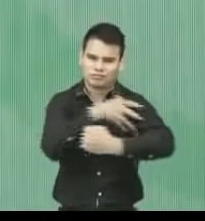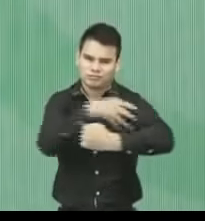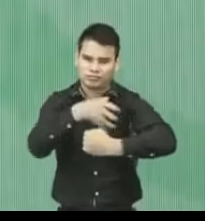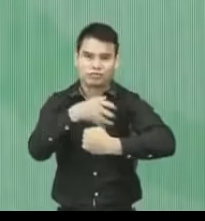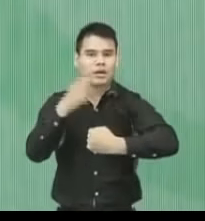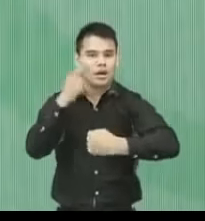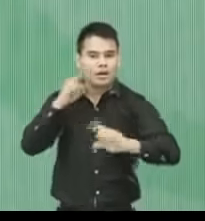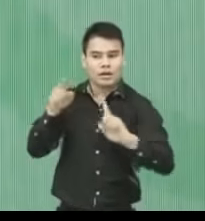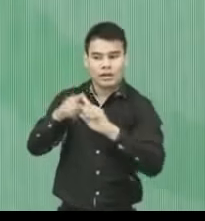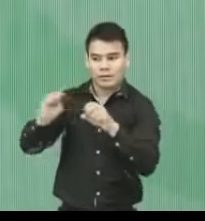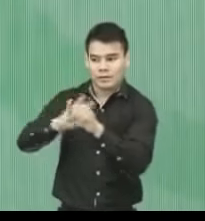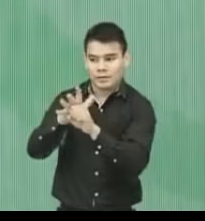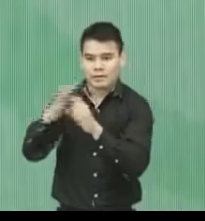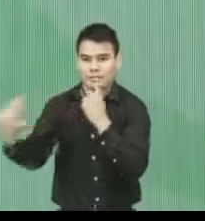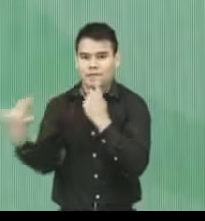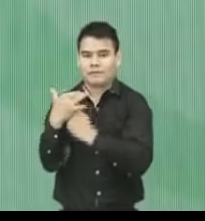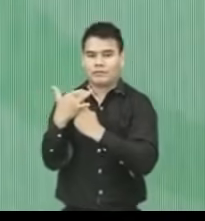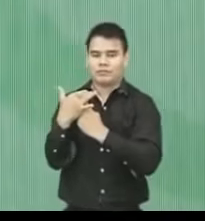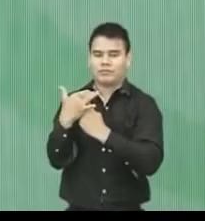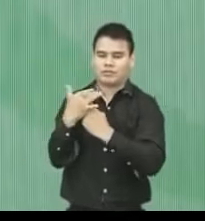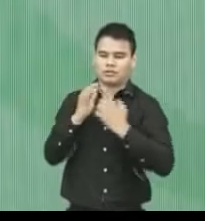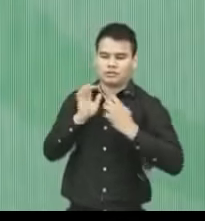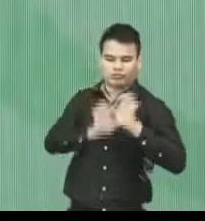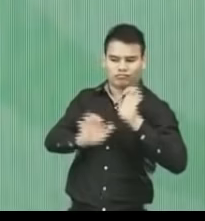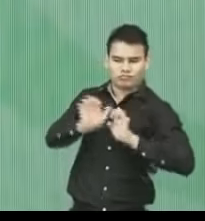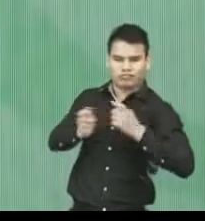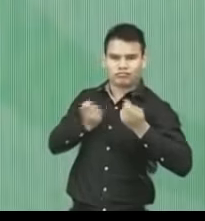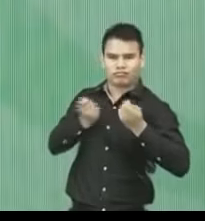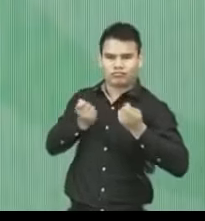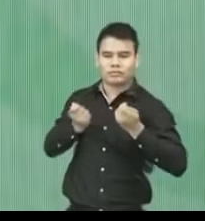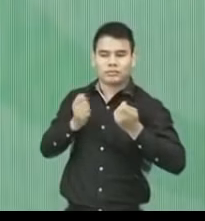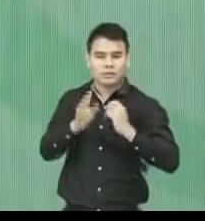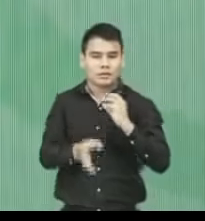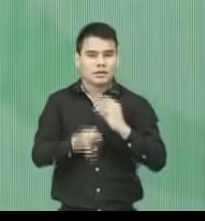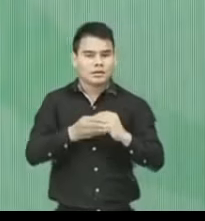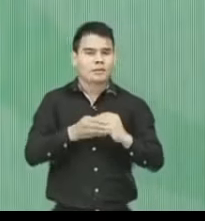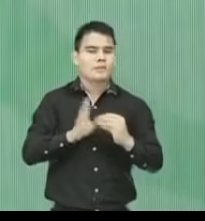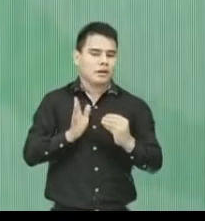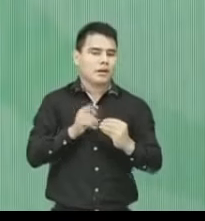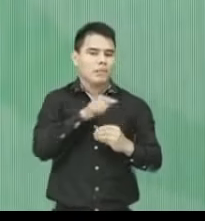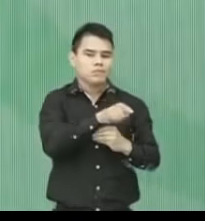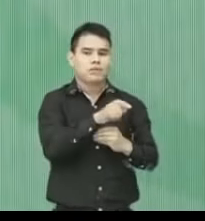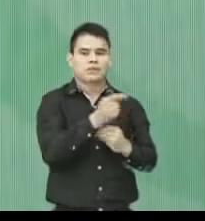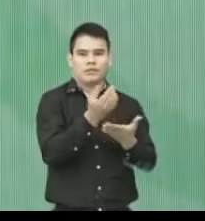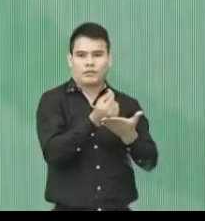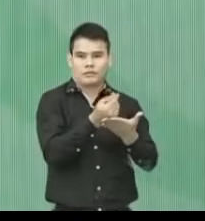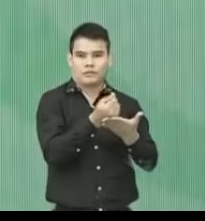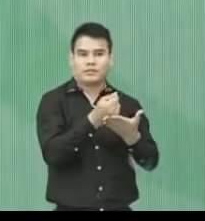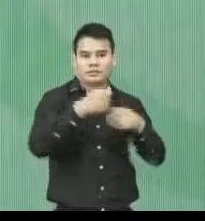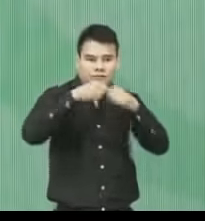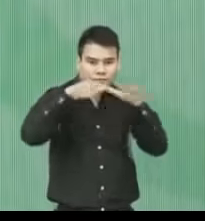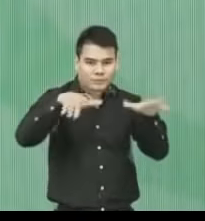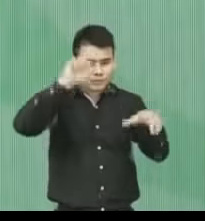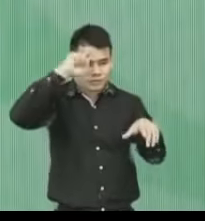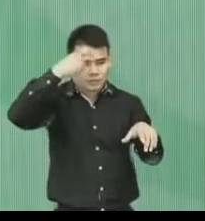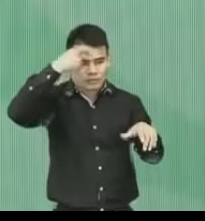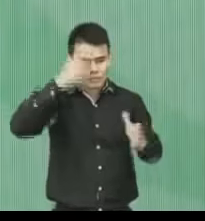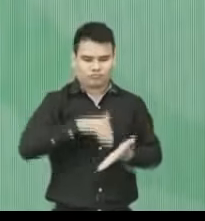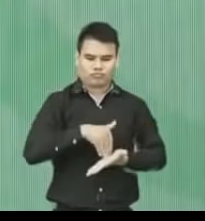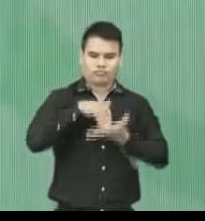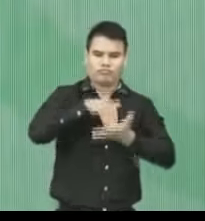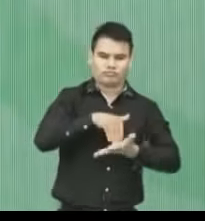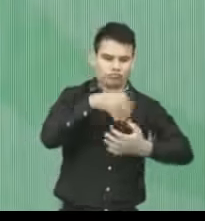efectos de la pandemia y al mismo tiempo estabilizar las finanzas públicas para mostrar siempre esa consistencia